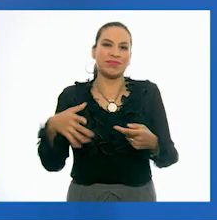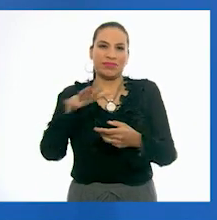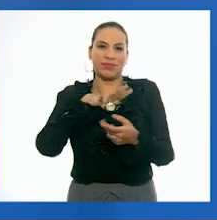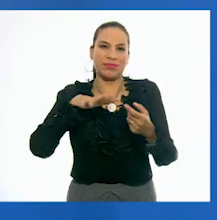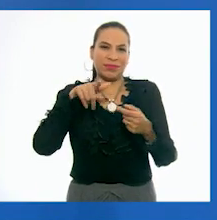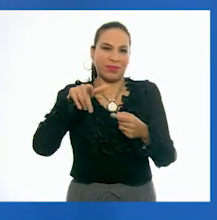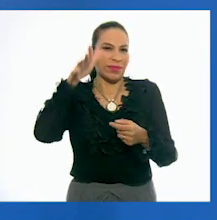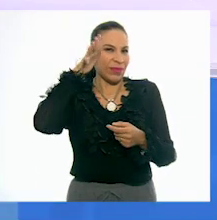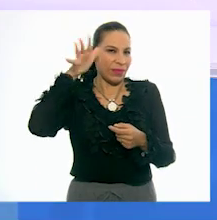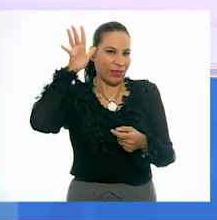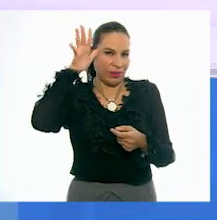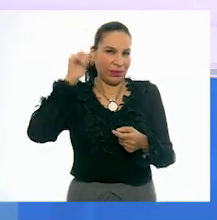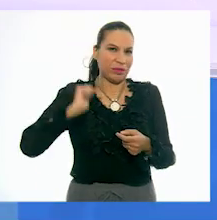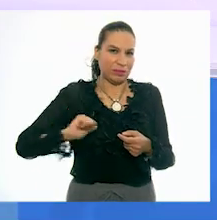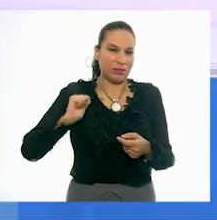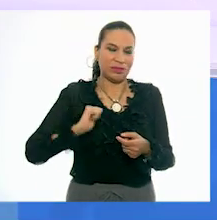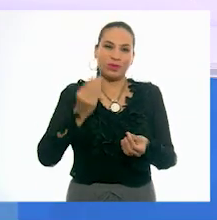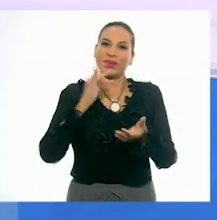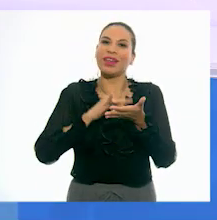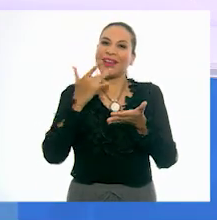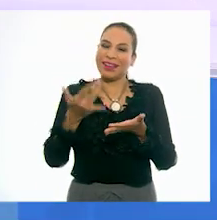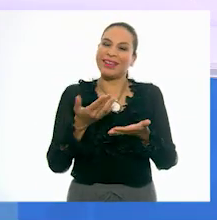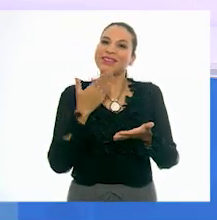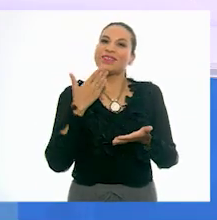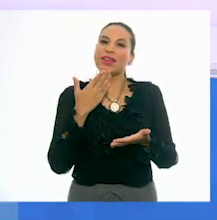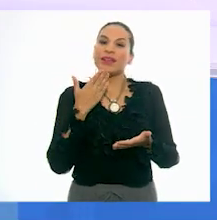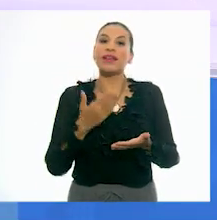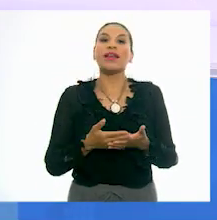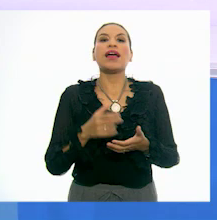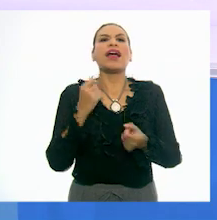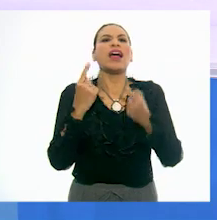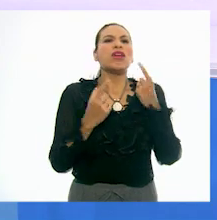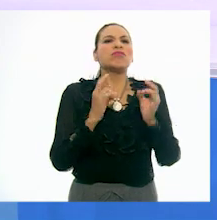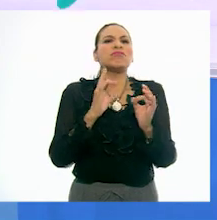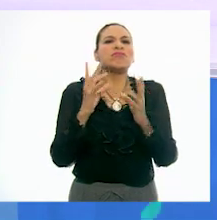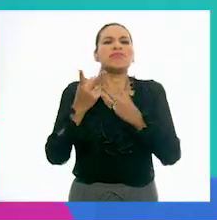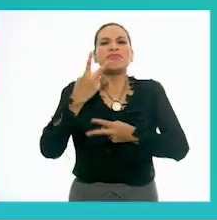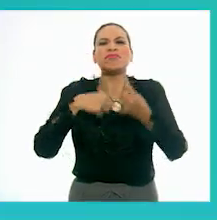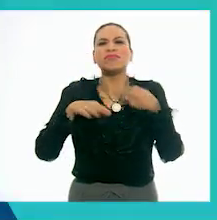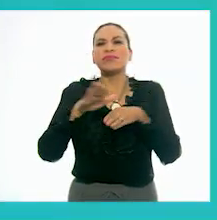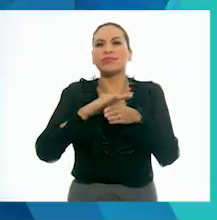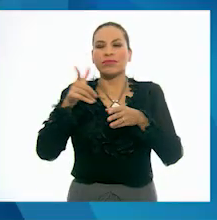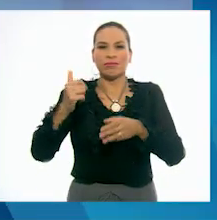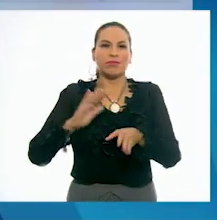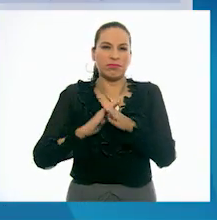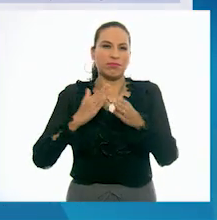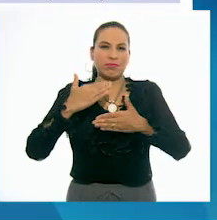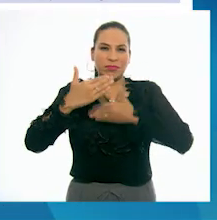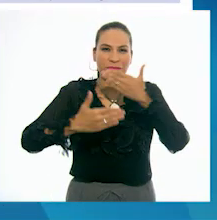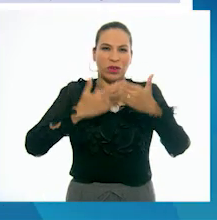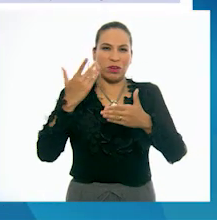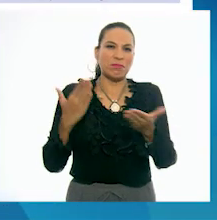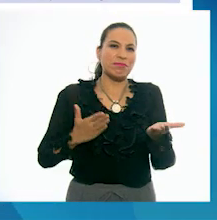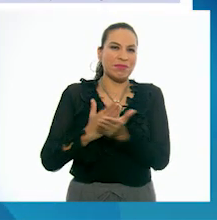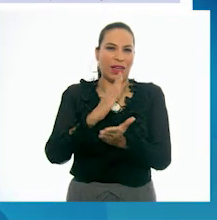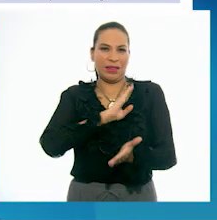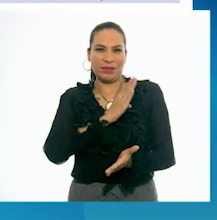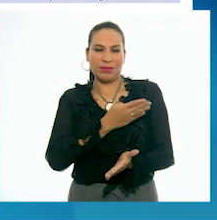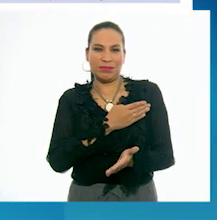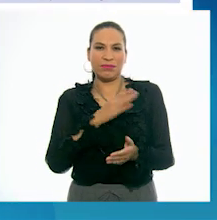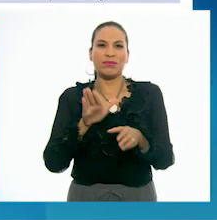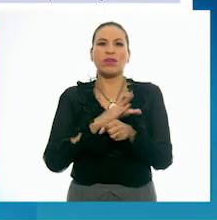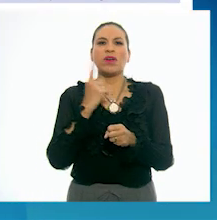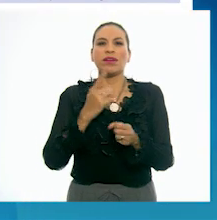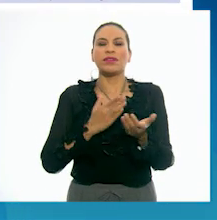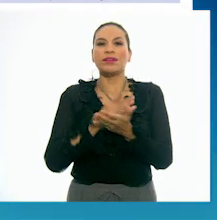los mexicas. Muchas gracias, Jenny. Muy bien. Y algunas consecuencias del proceso de conquista fueron la conquista